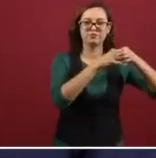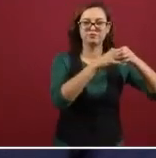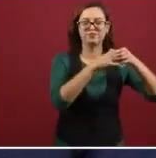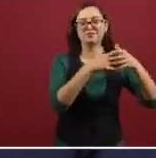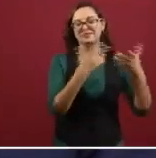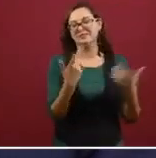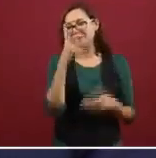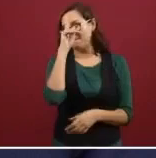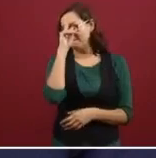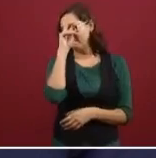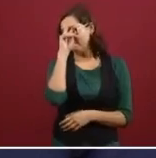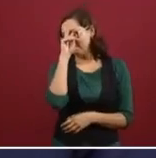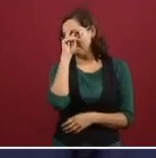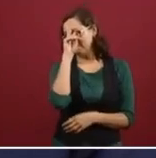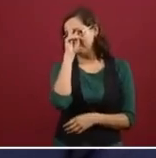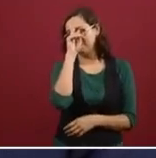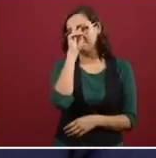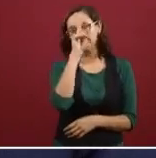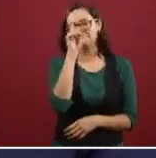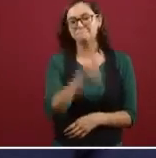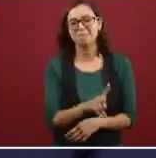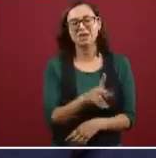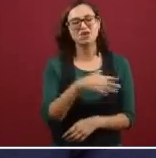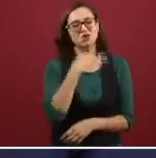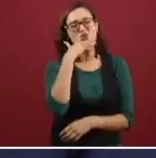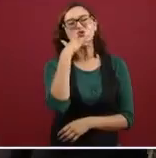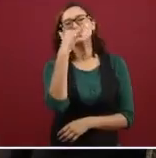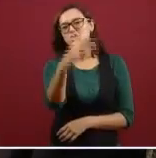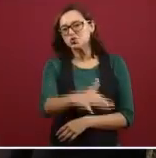negra no logró